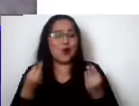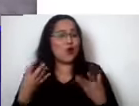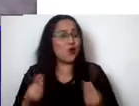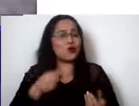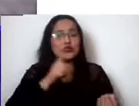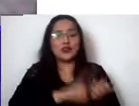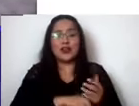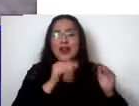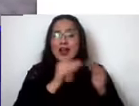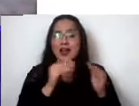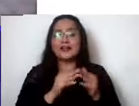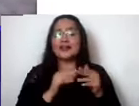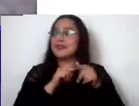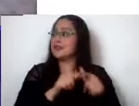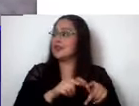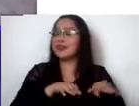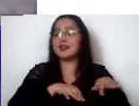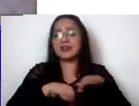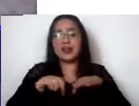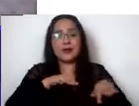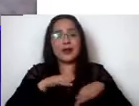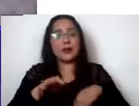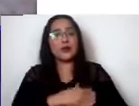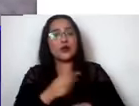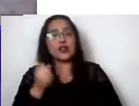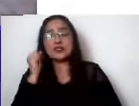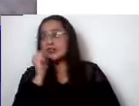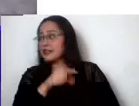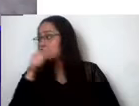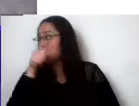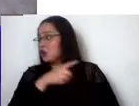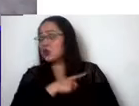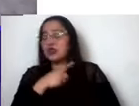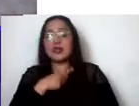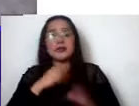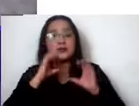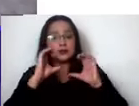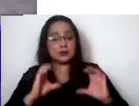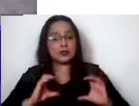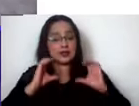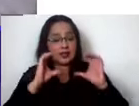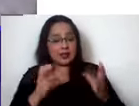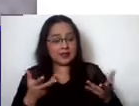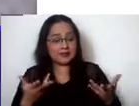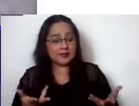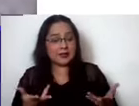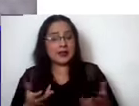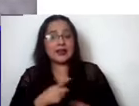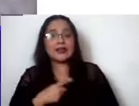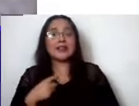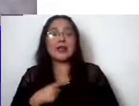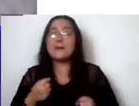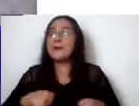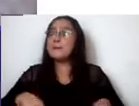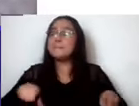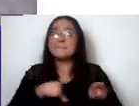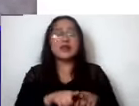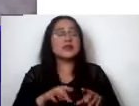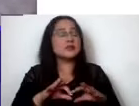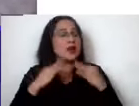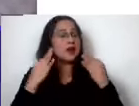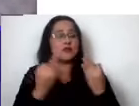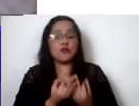tus roles a ti sí, porque tú tienes que cuidar, o sea, sigues generando los mismos roles